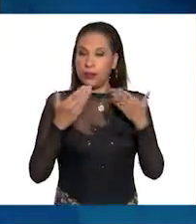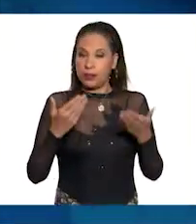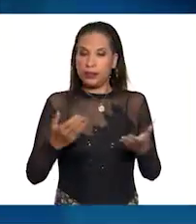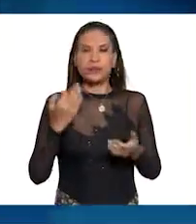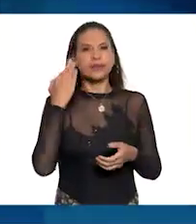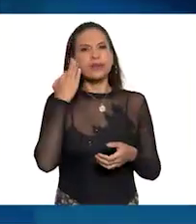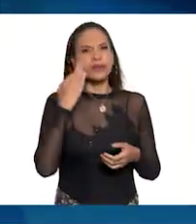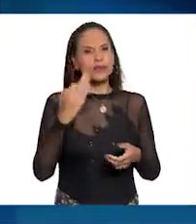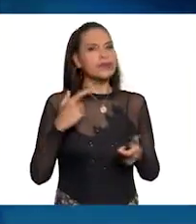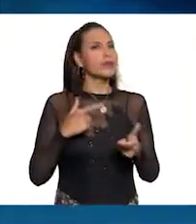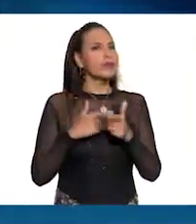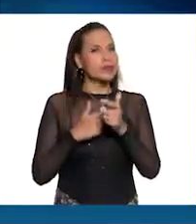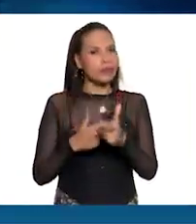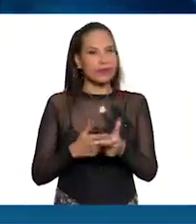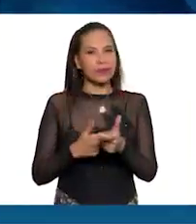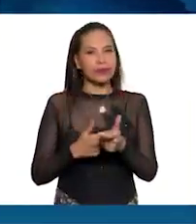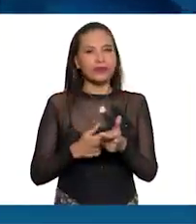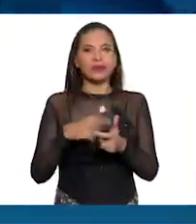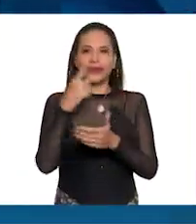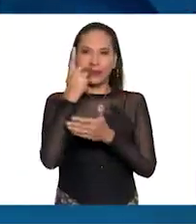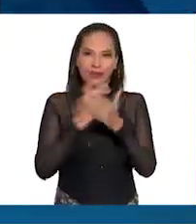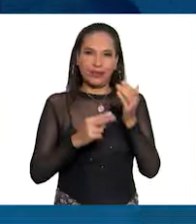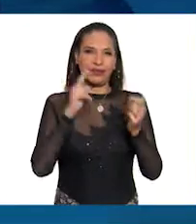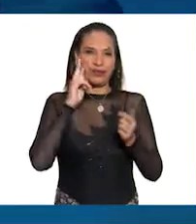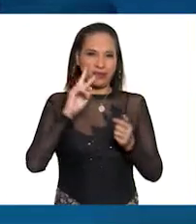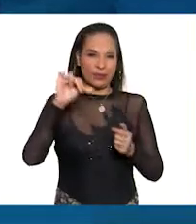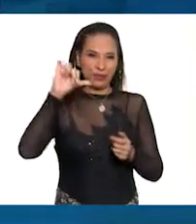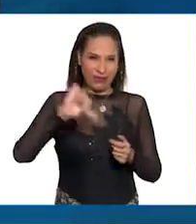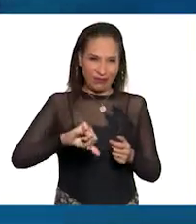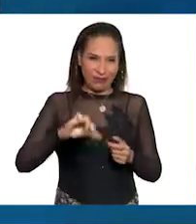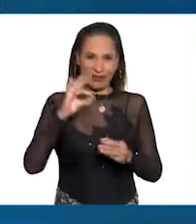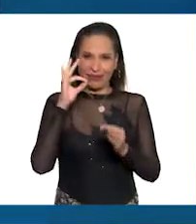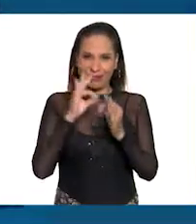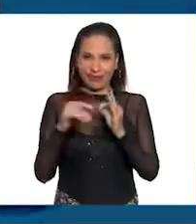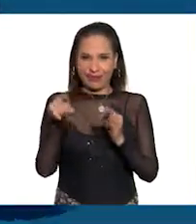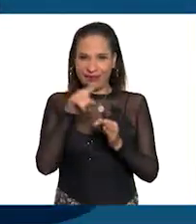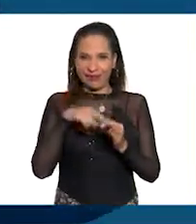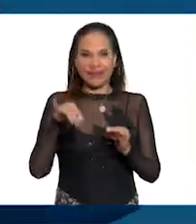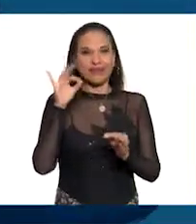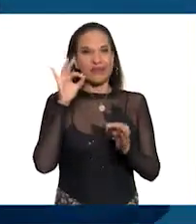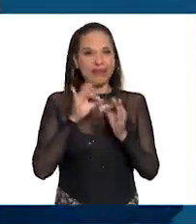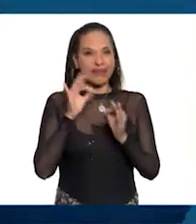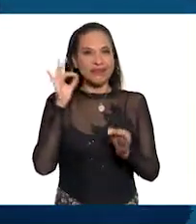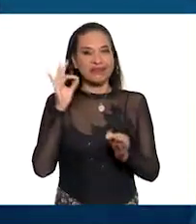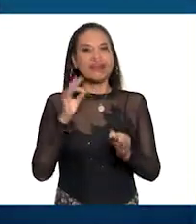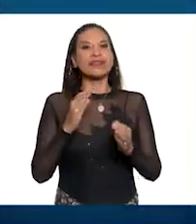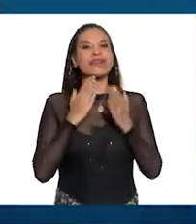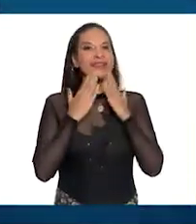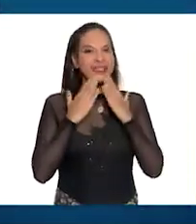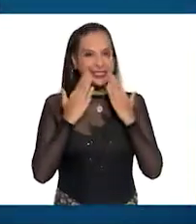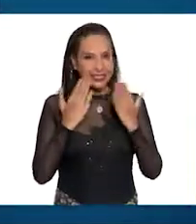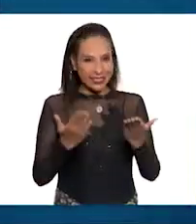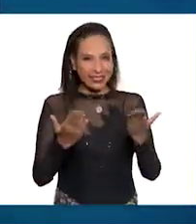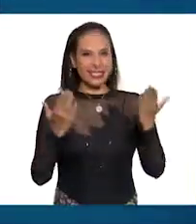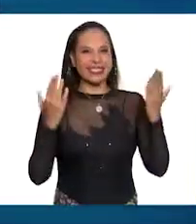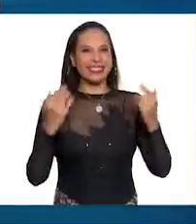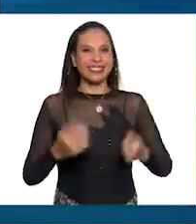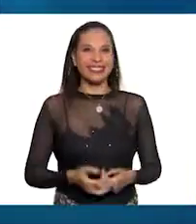es momento de seguir con el programa de hoy. ¿Listas? ¿Listos?